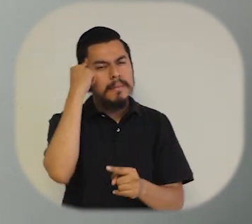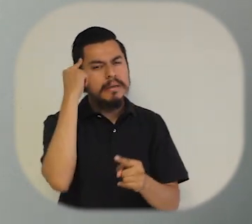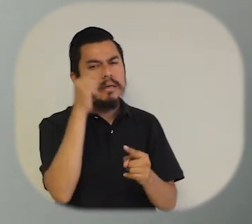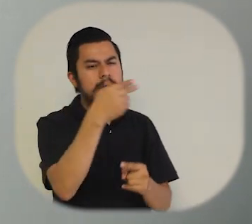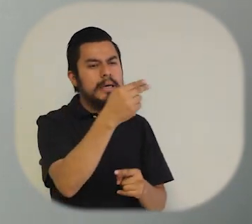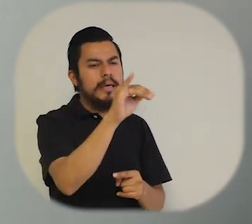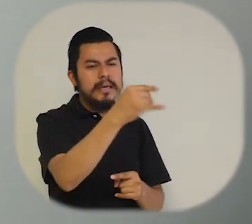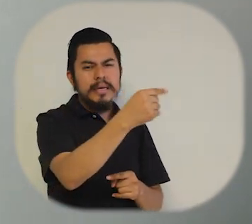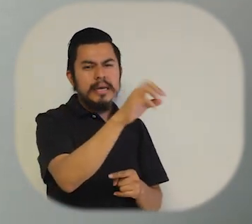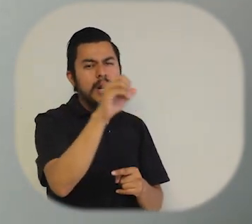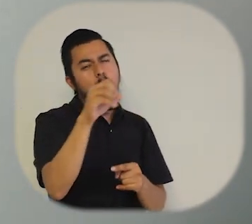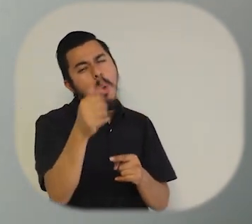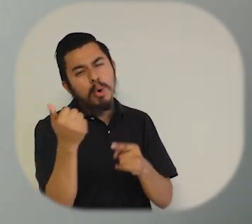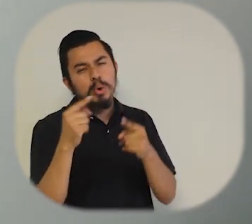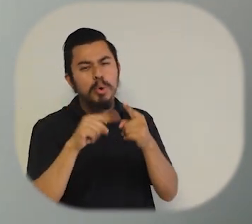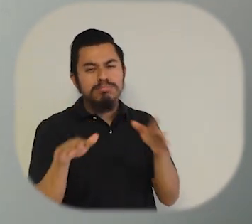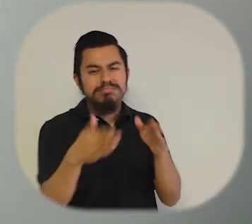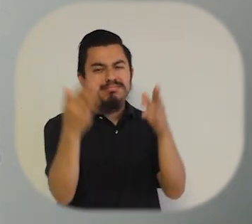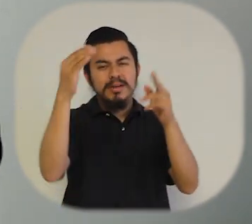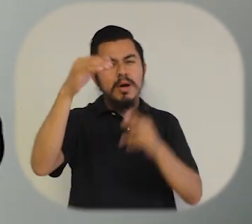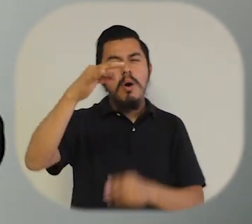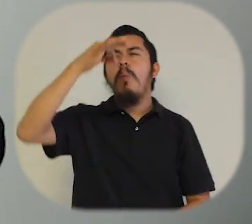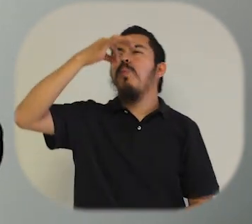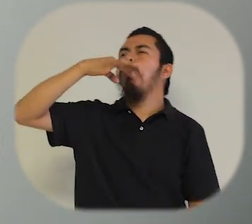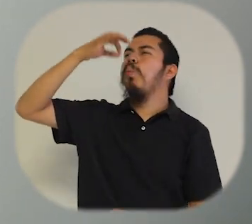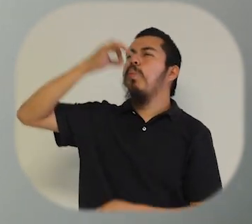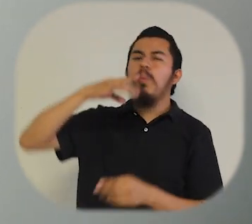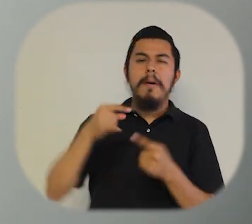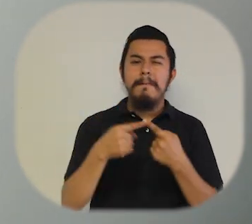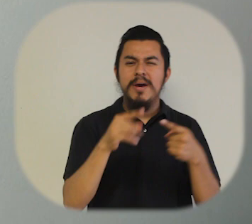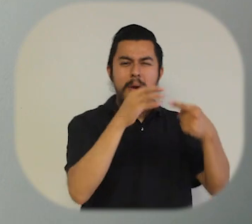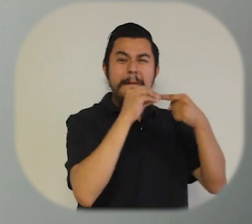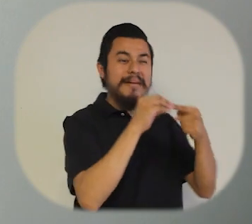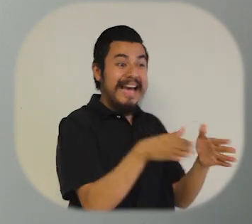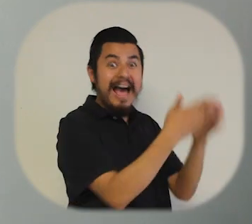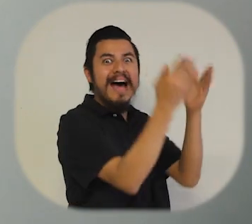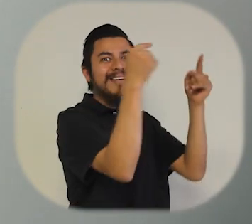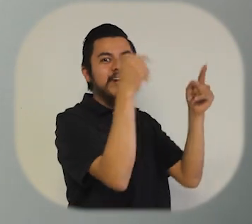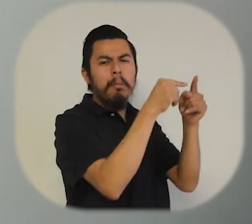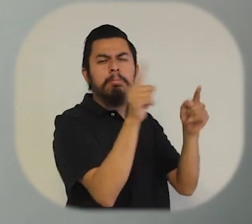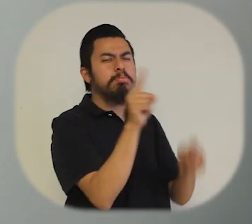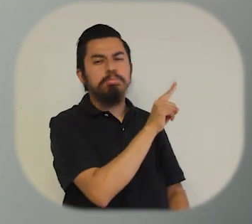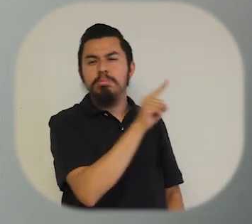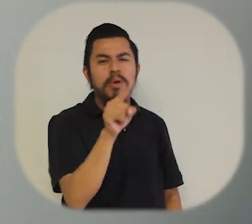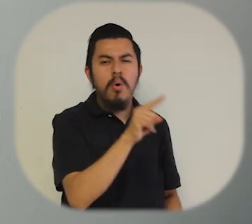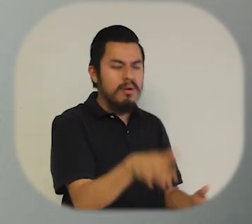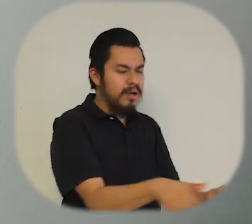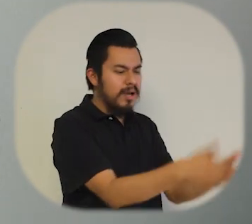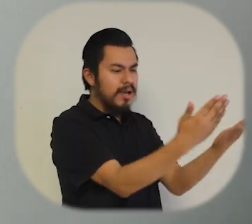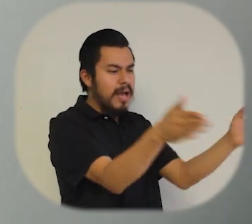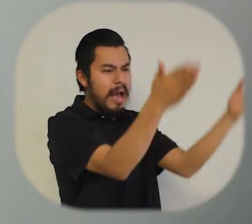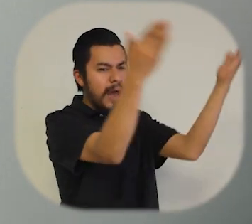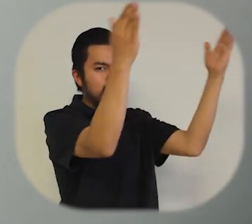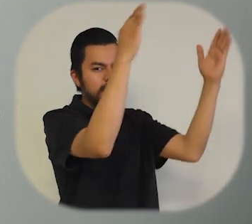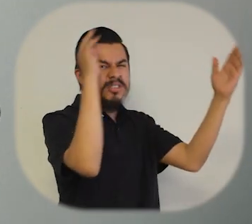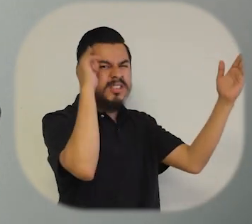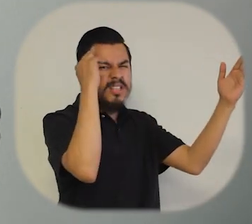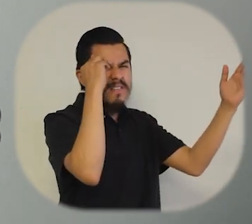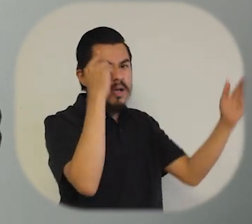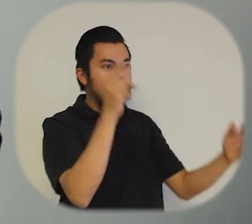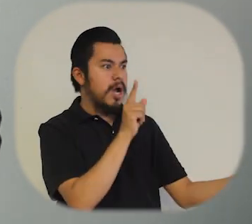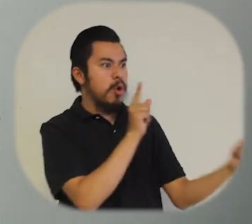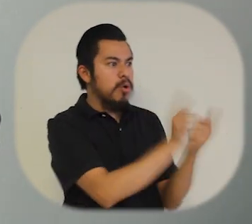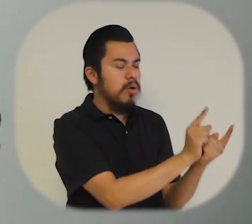una higuera, otros dicen que puede ser uvas, pero lo importante es que este árbol no tenía poder, sino que este árbol les